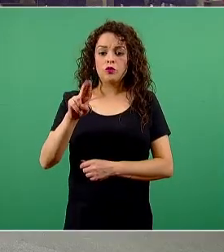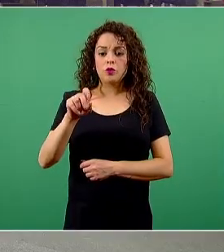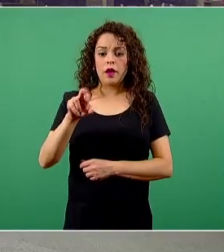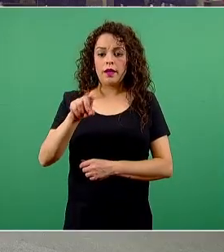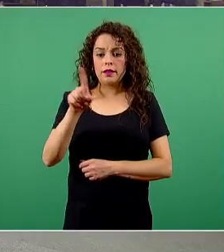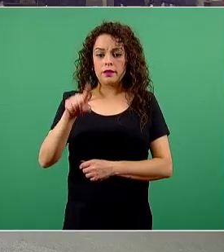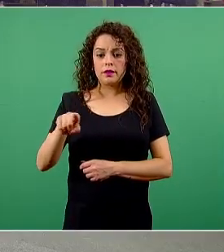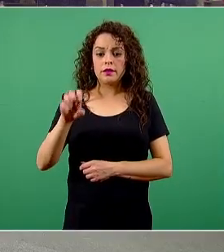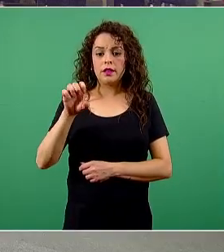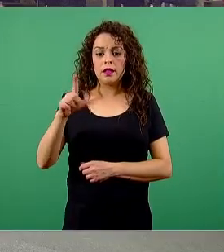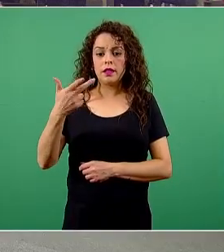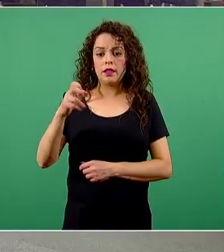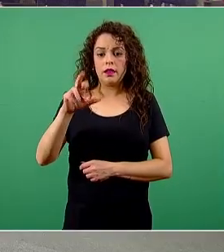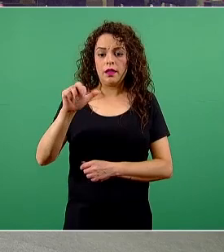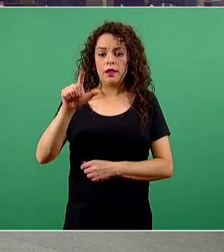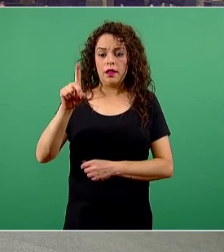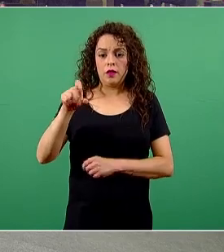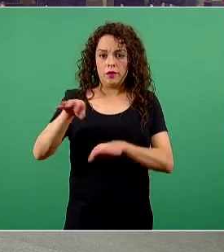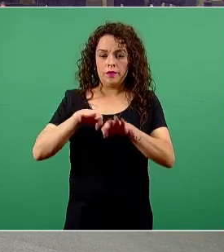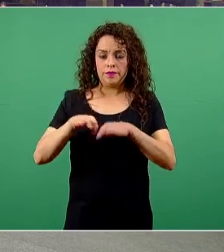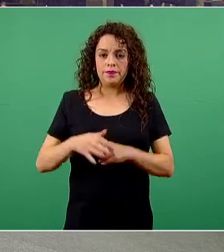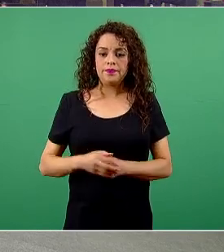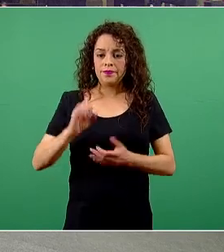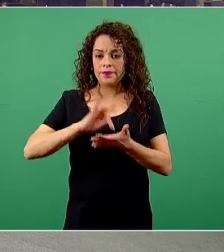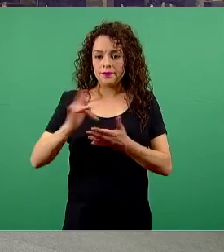Heraldo. Gracias, buenas noches a todos.